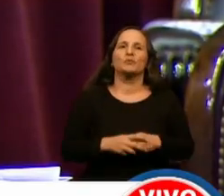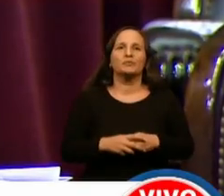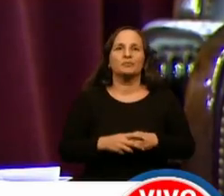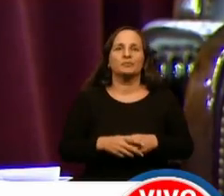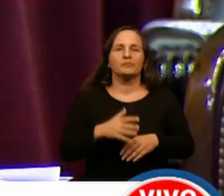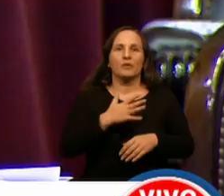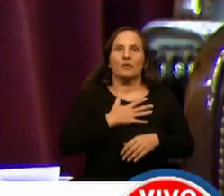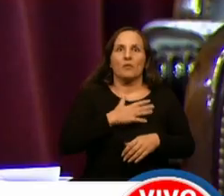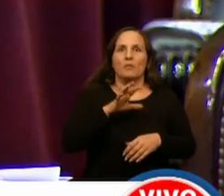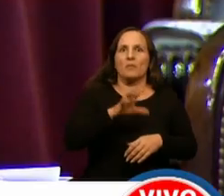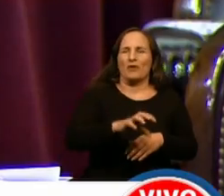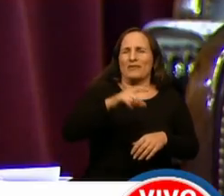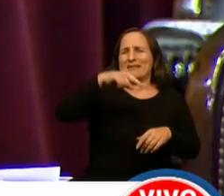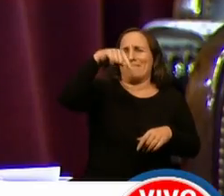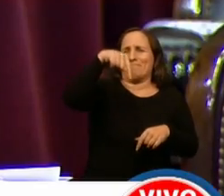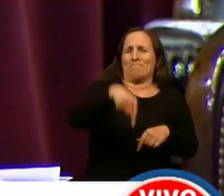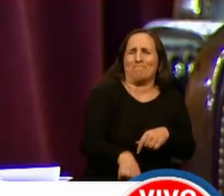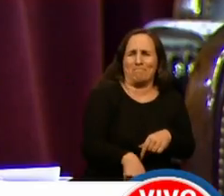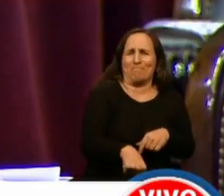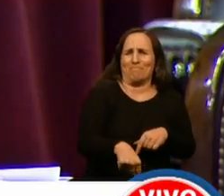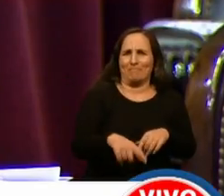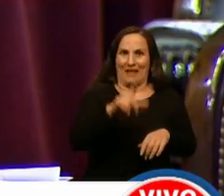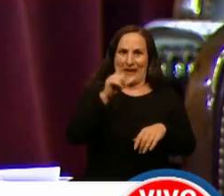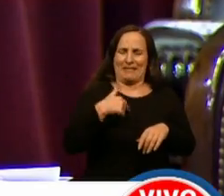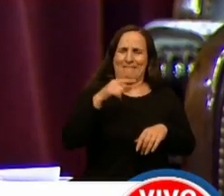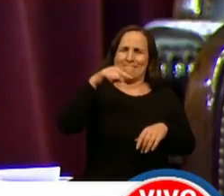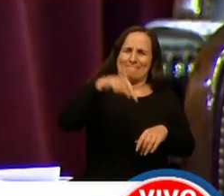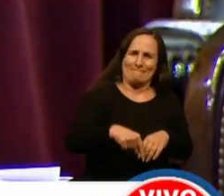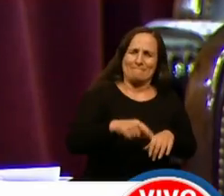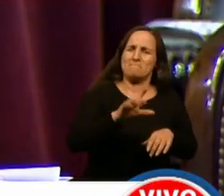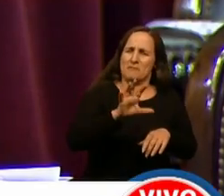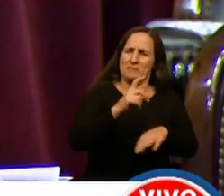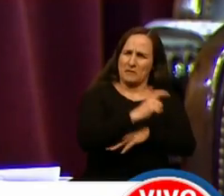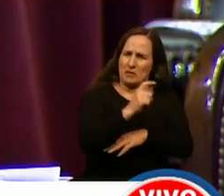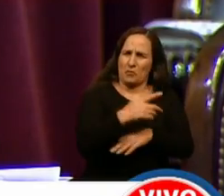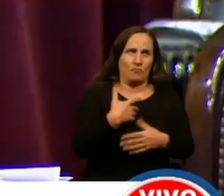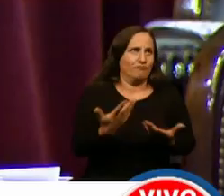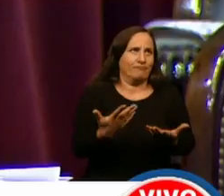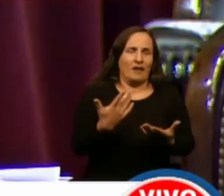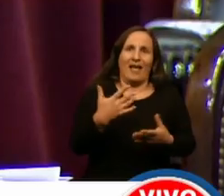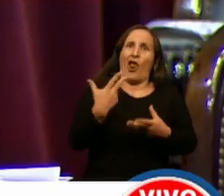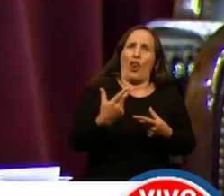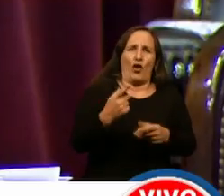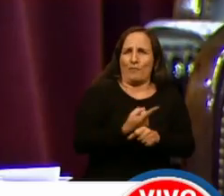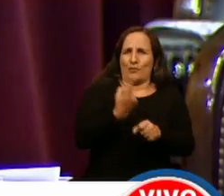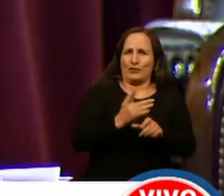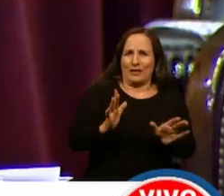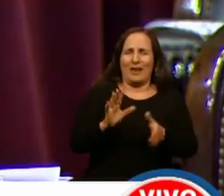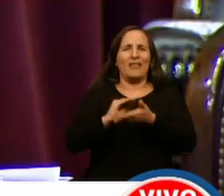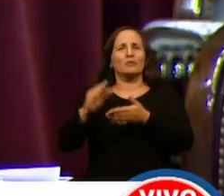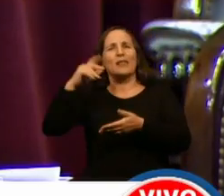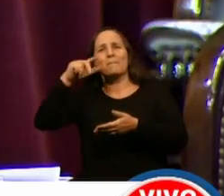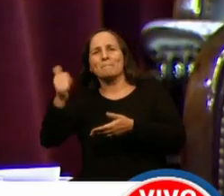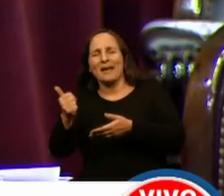de una de las provincias más australes de la argentina puede no acompañar este proyecto de hecho junto con el diputado mena y la